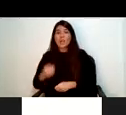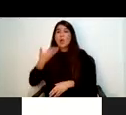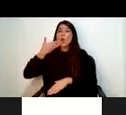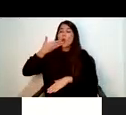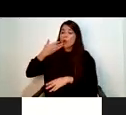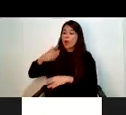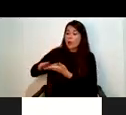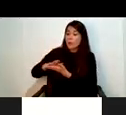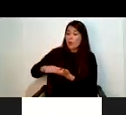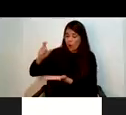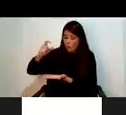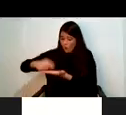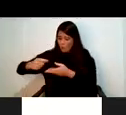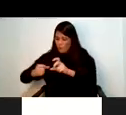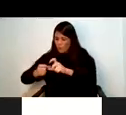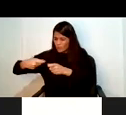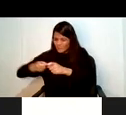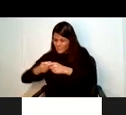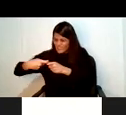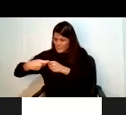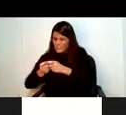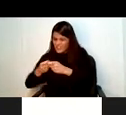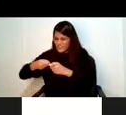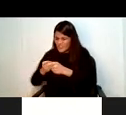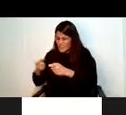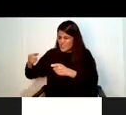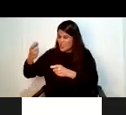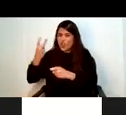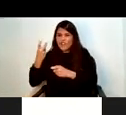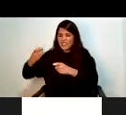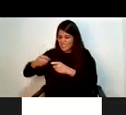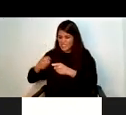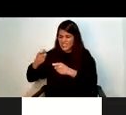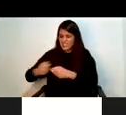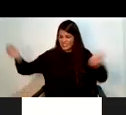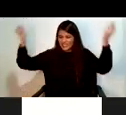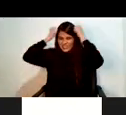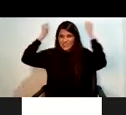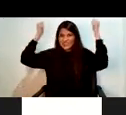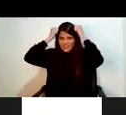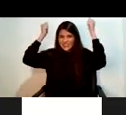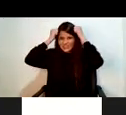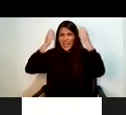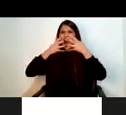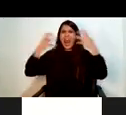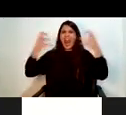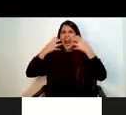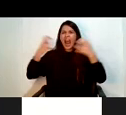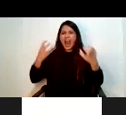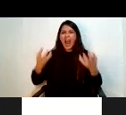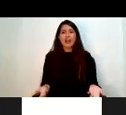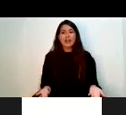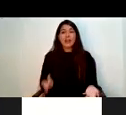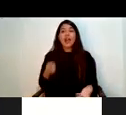un puzzle y no consigue encajar después de 2 intentos, se golpea la cabeza y comienza a gritar.